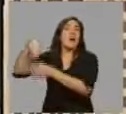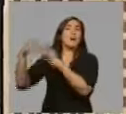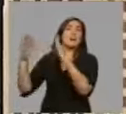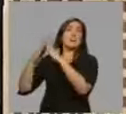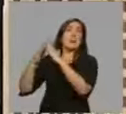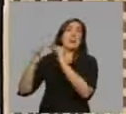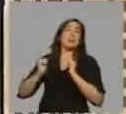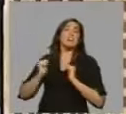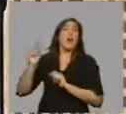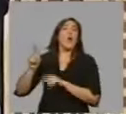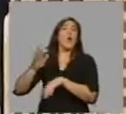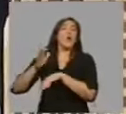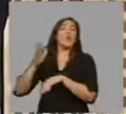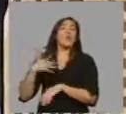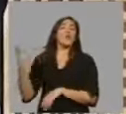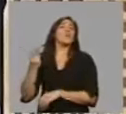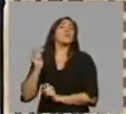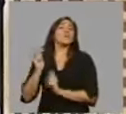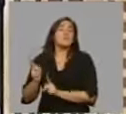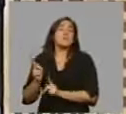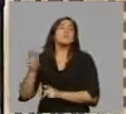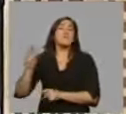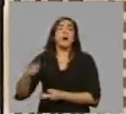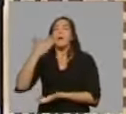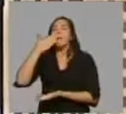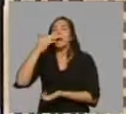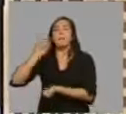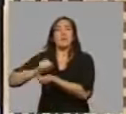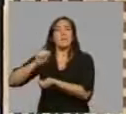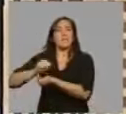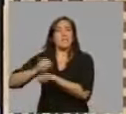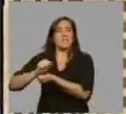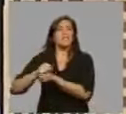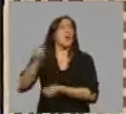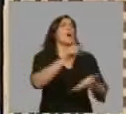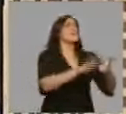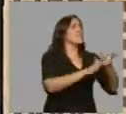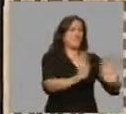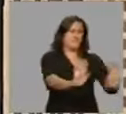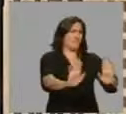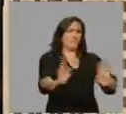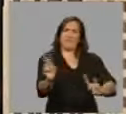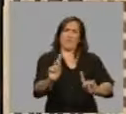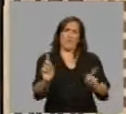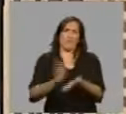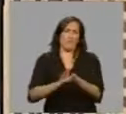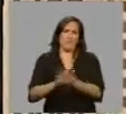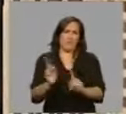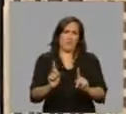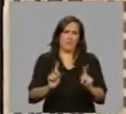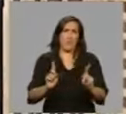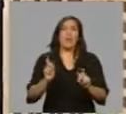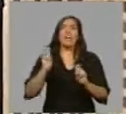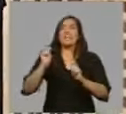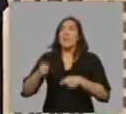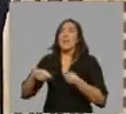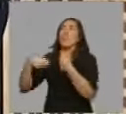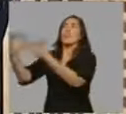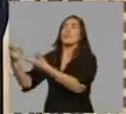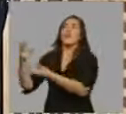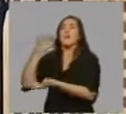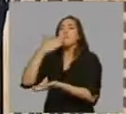papel prensa. El que estaba y les entregó papel prensa, no, por favor, el que les entregó papel